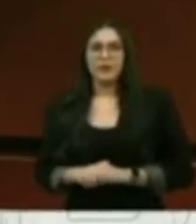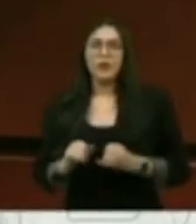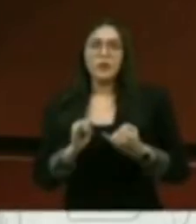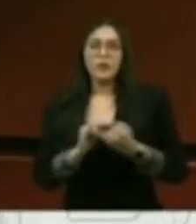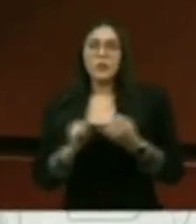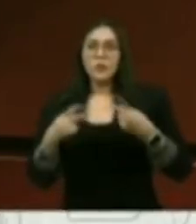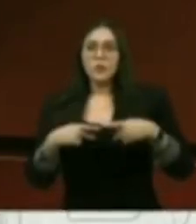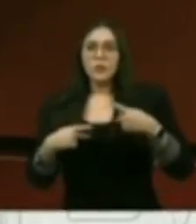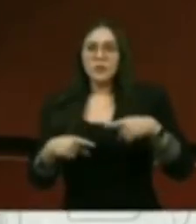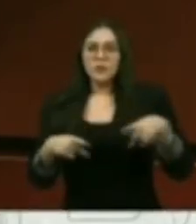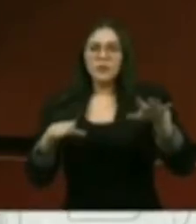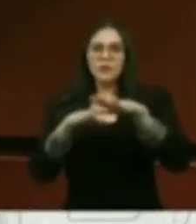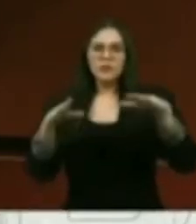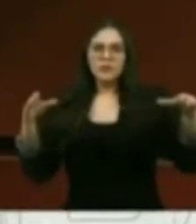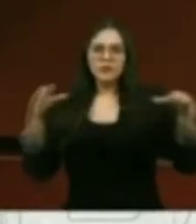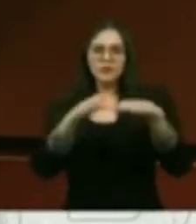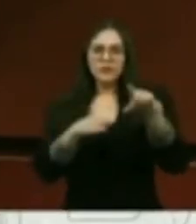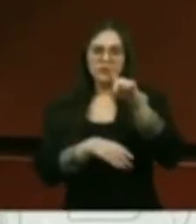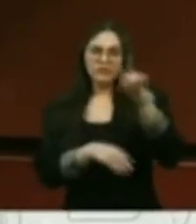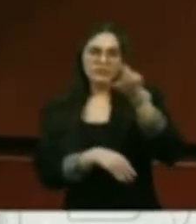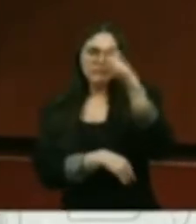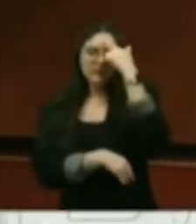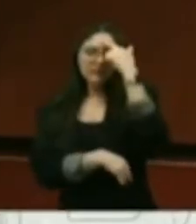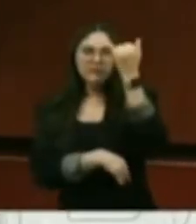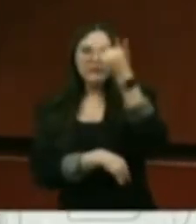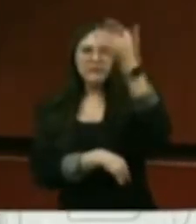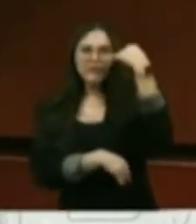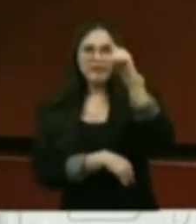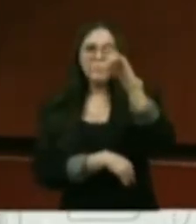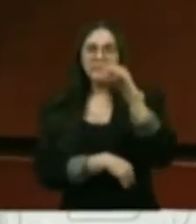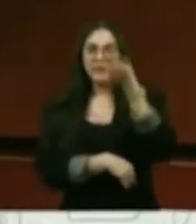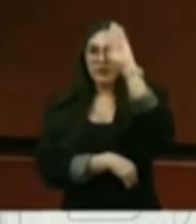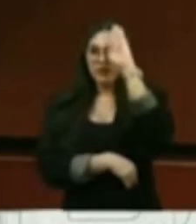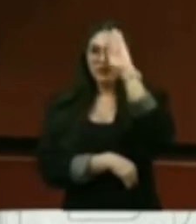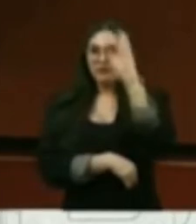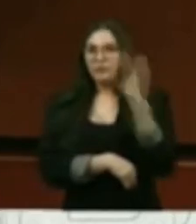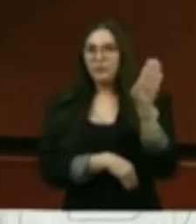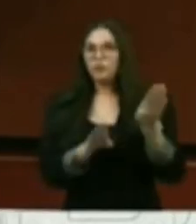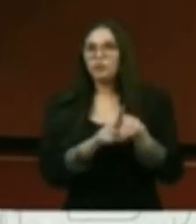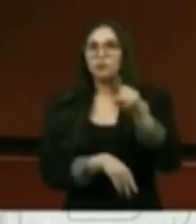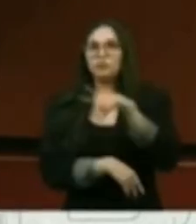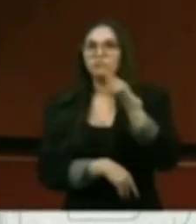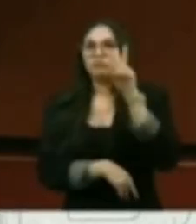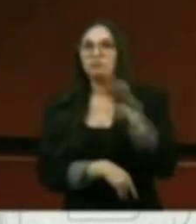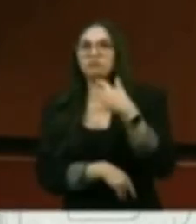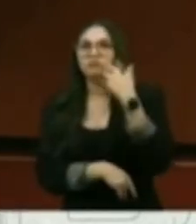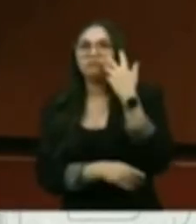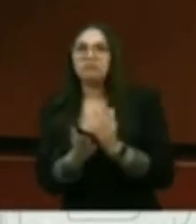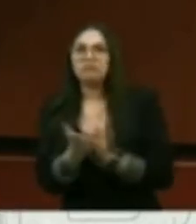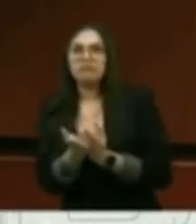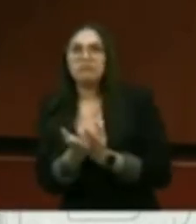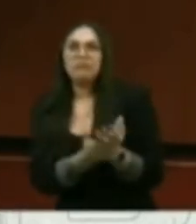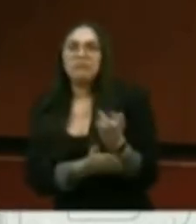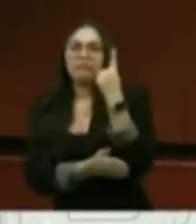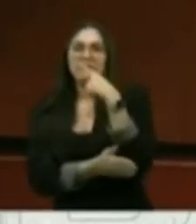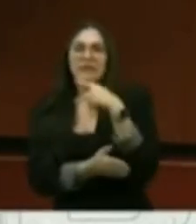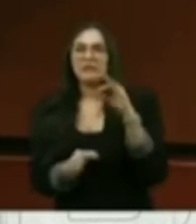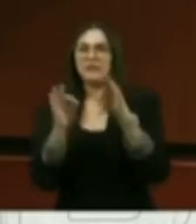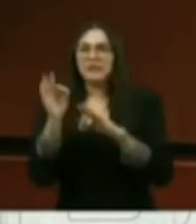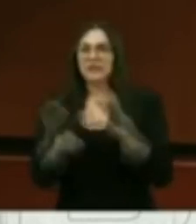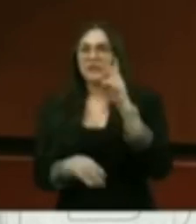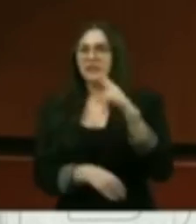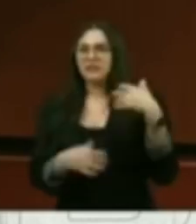por Maximiliano se avergonzarían de los niveles a los que llegan ustedes. De verdad, es